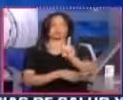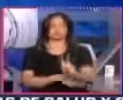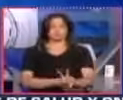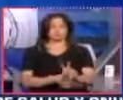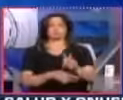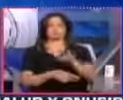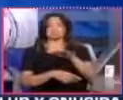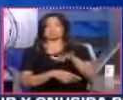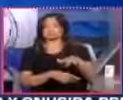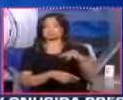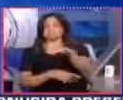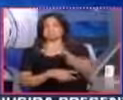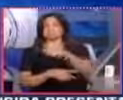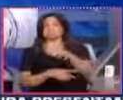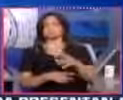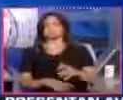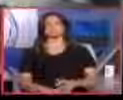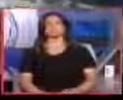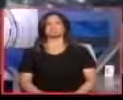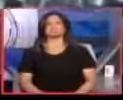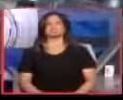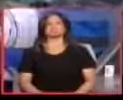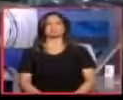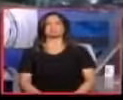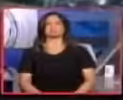esa plaza comercial.